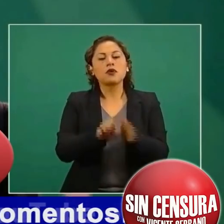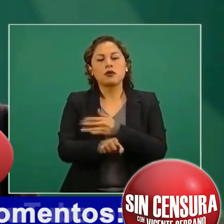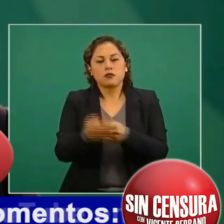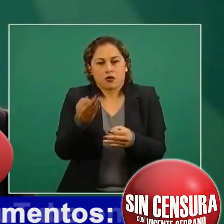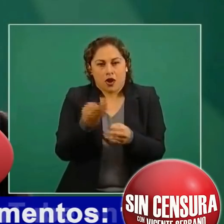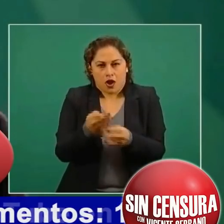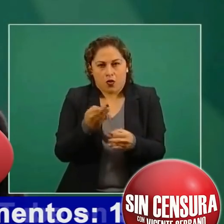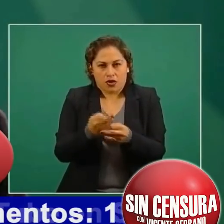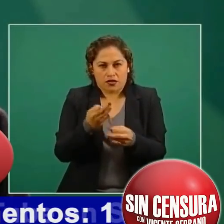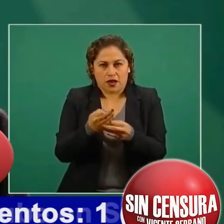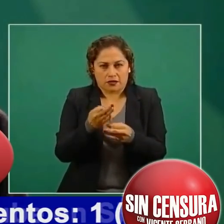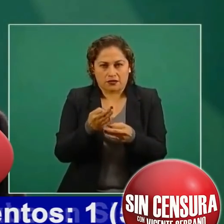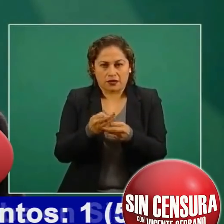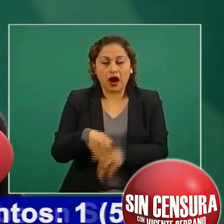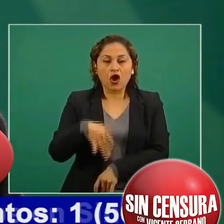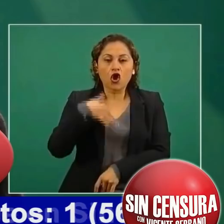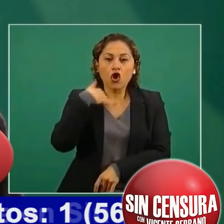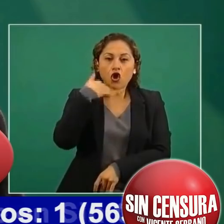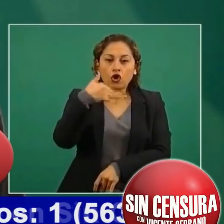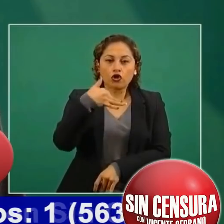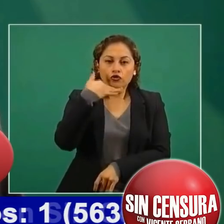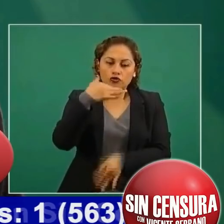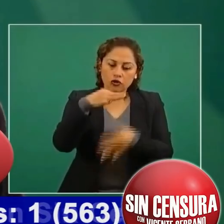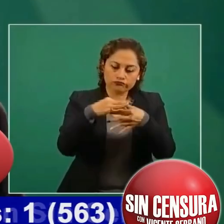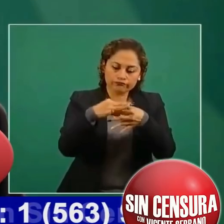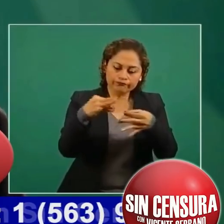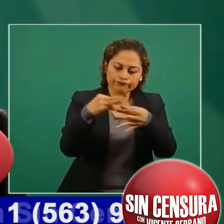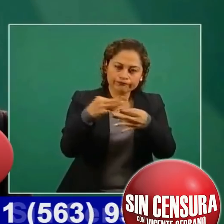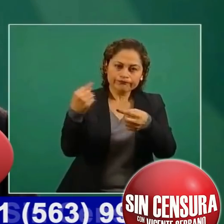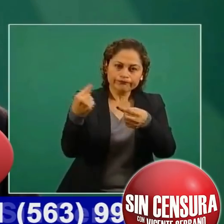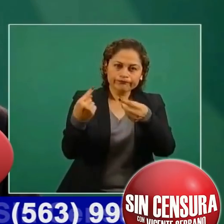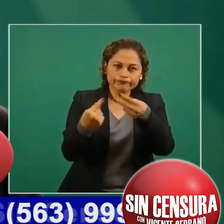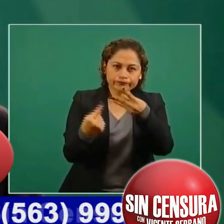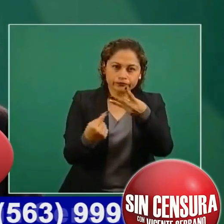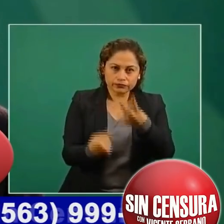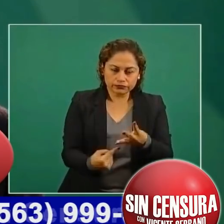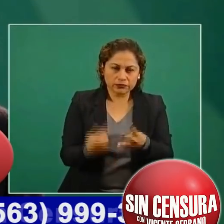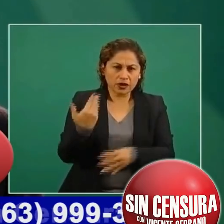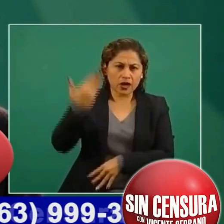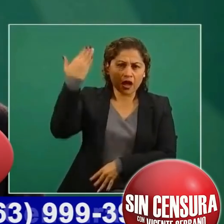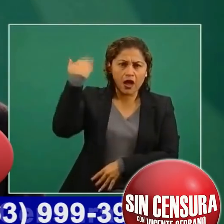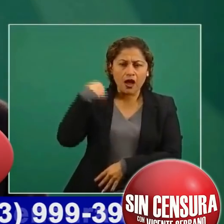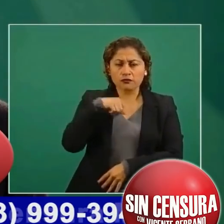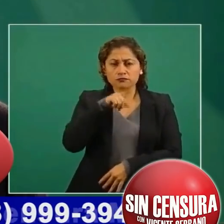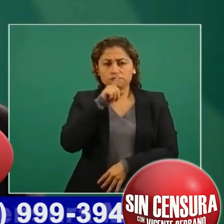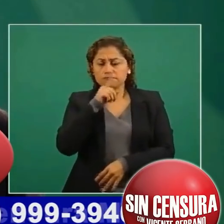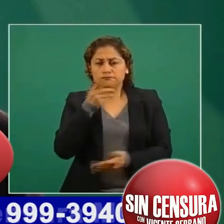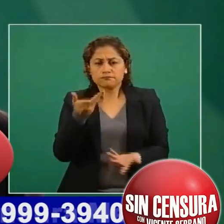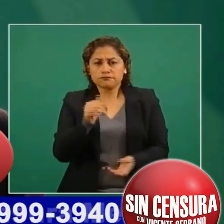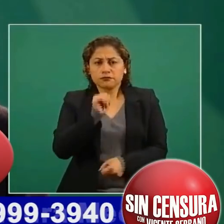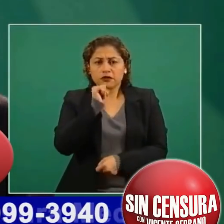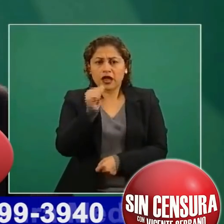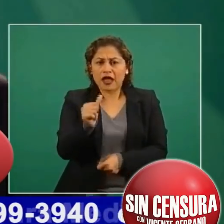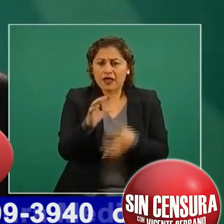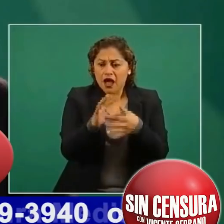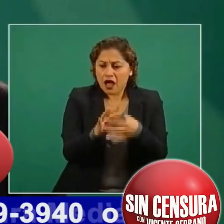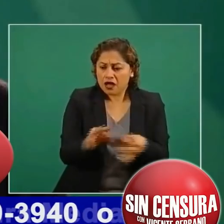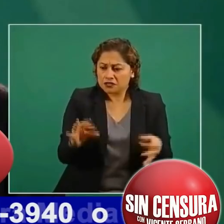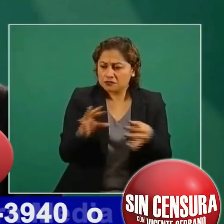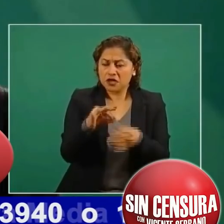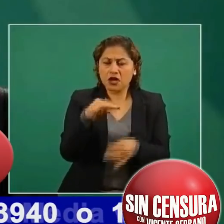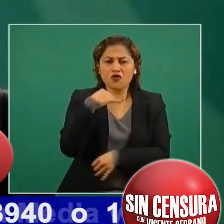palabra corrupción, no se escuchaba, Si se tolera la corrupción, pues